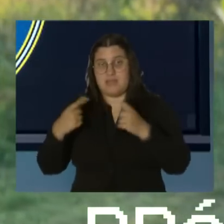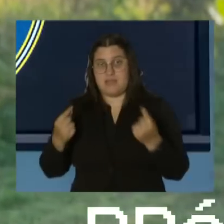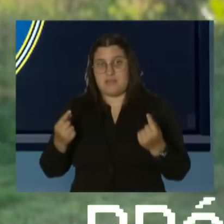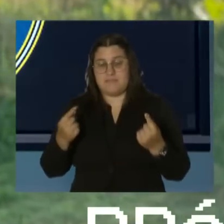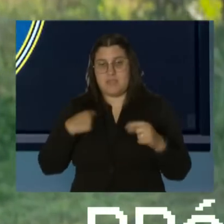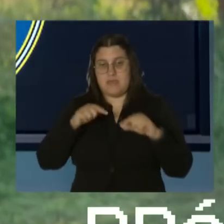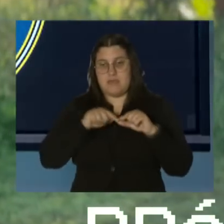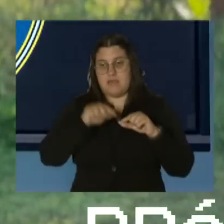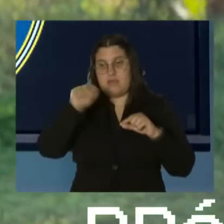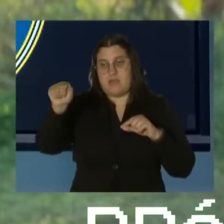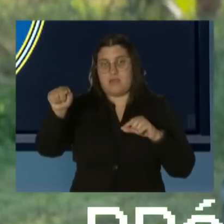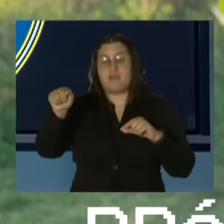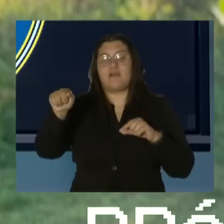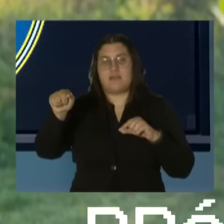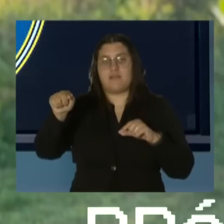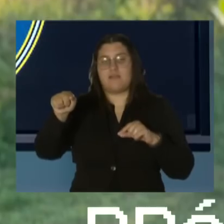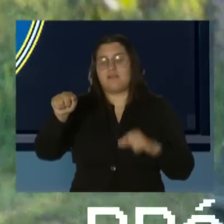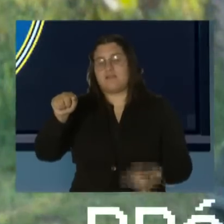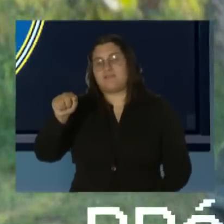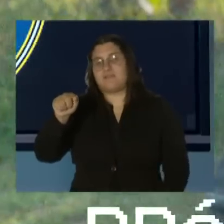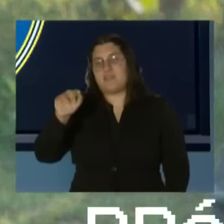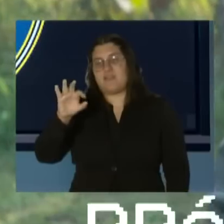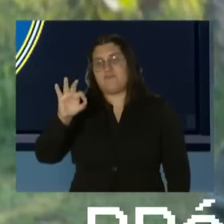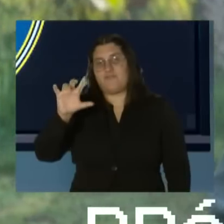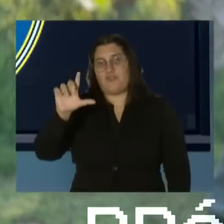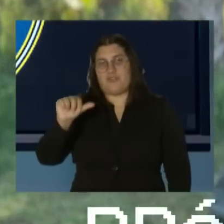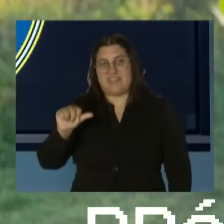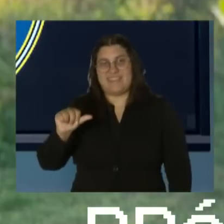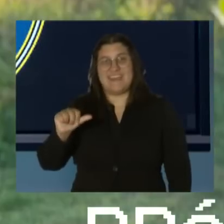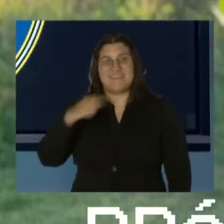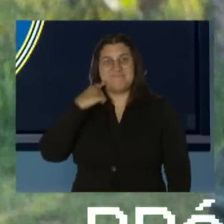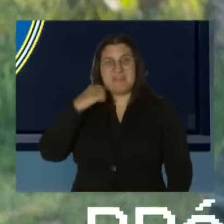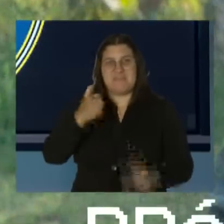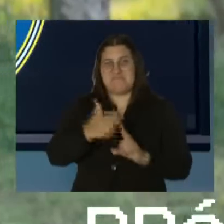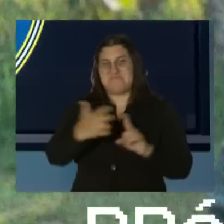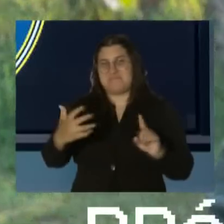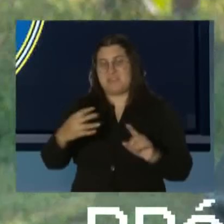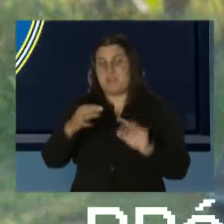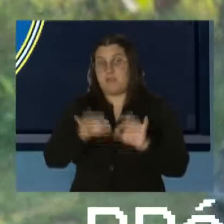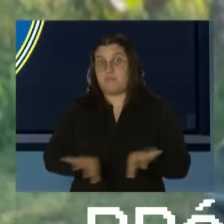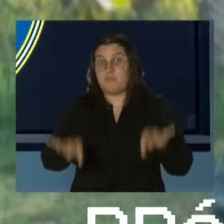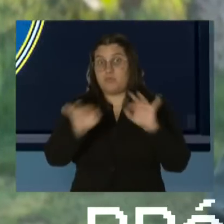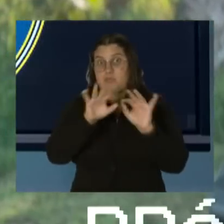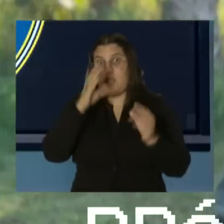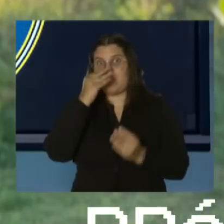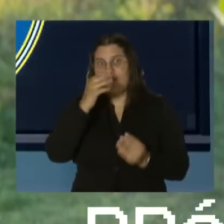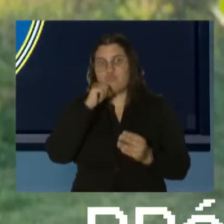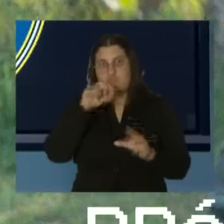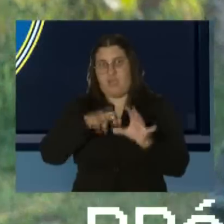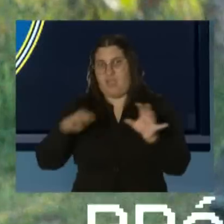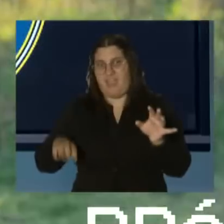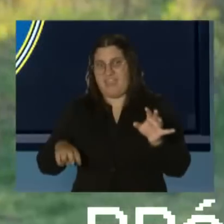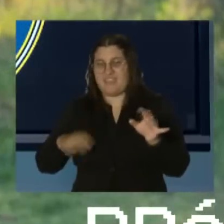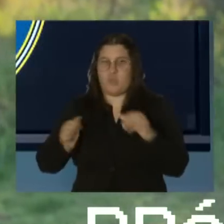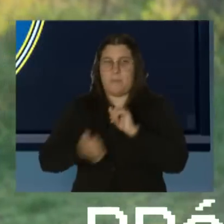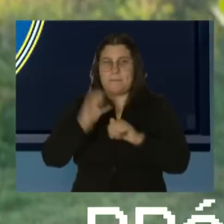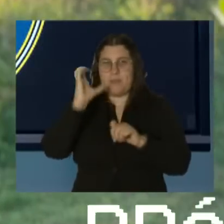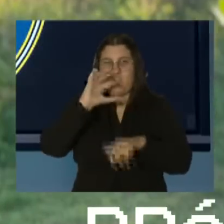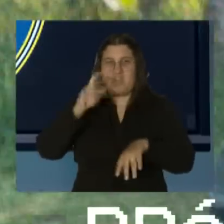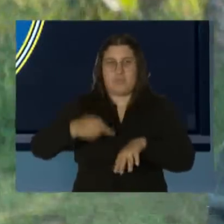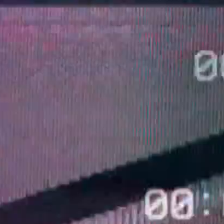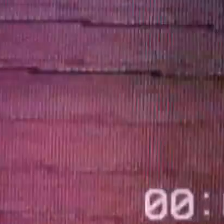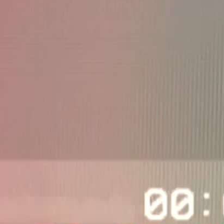Rico, pasamos al estado de la Florida con el Chevrolet Marcos López y una información bien importante. No se vaya de los más buscados,